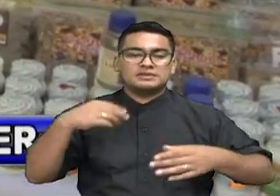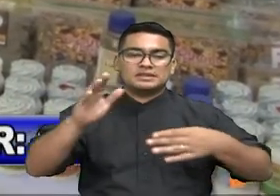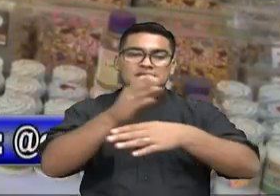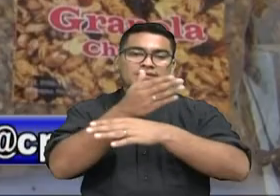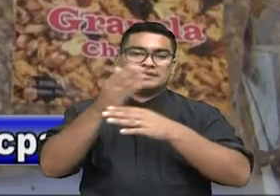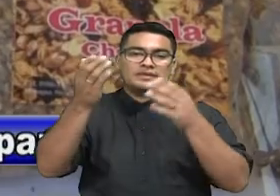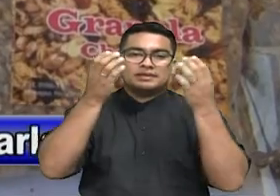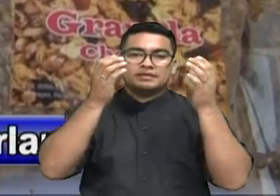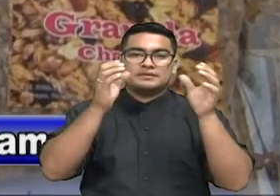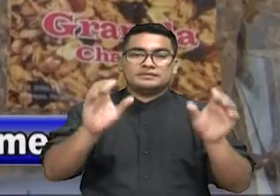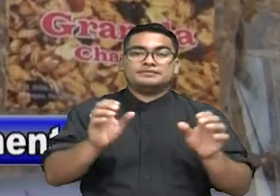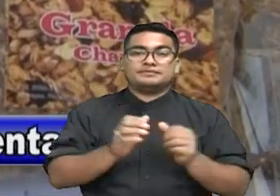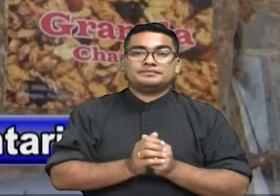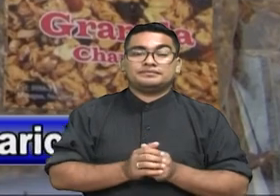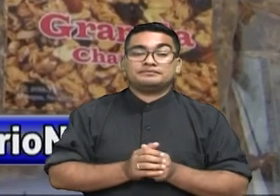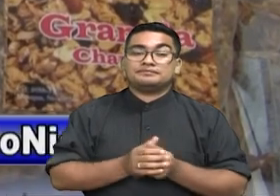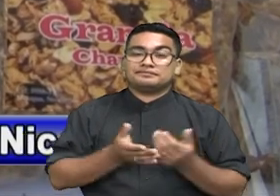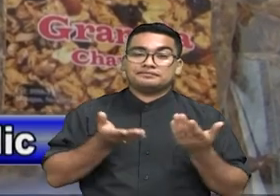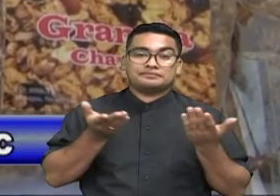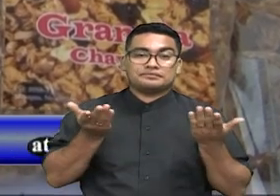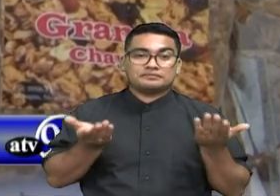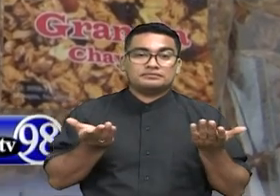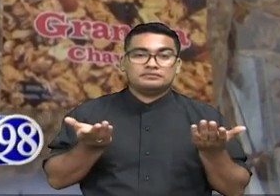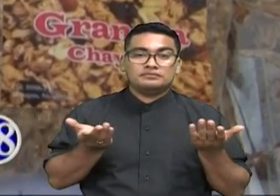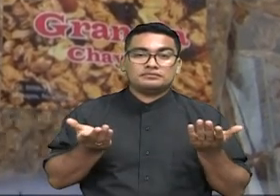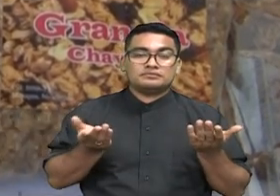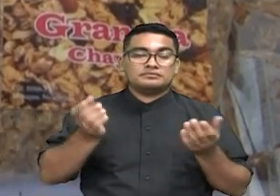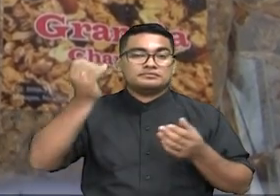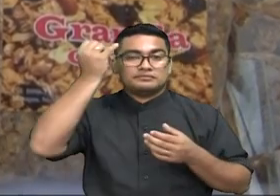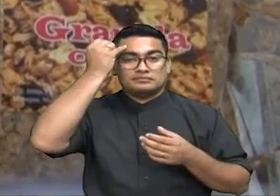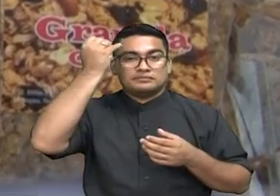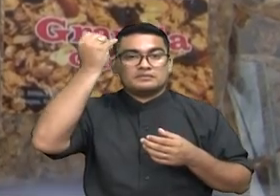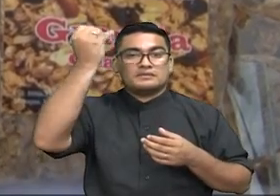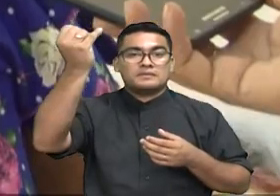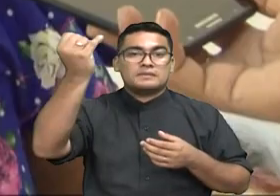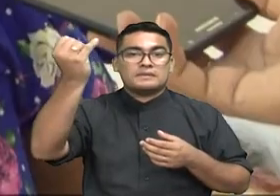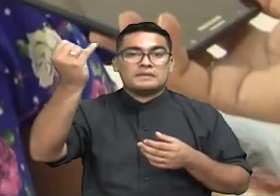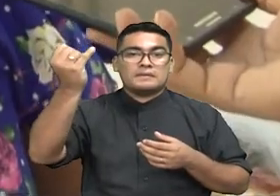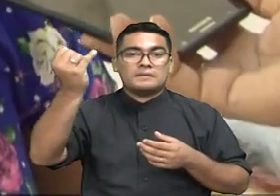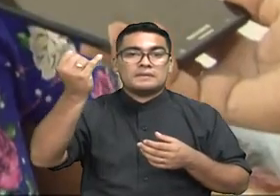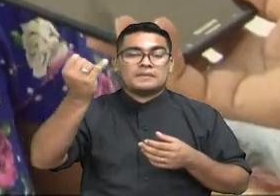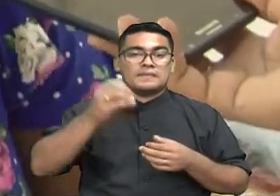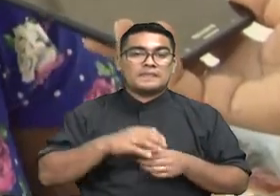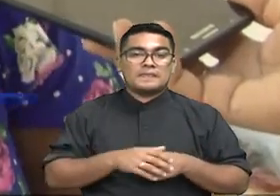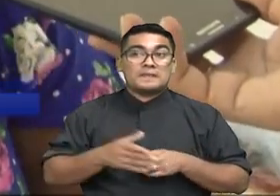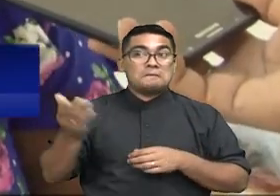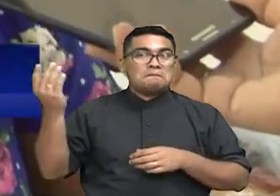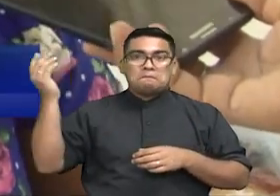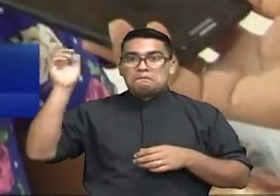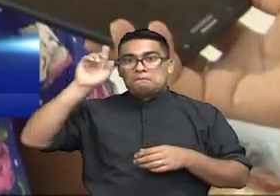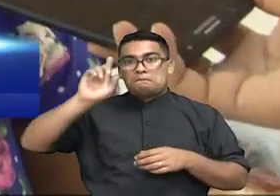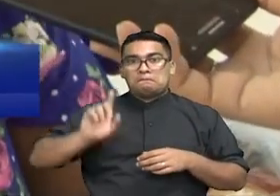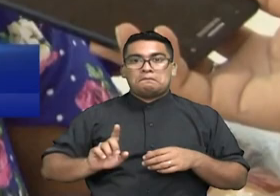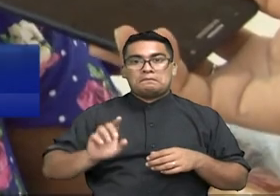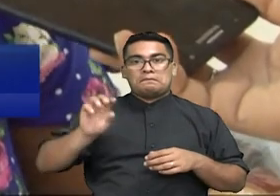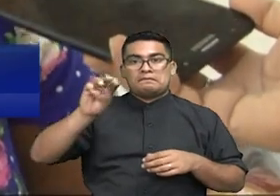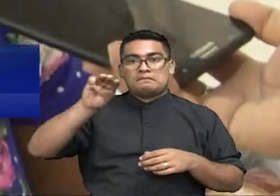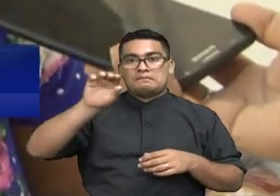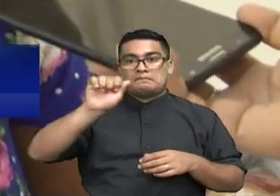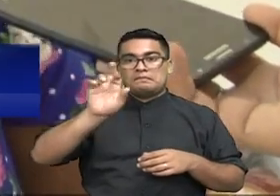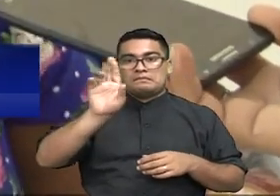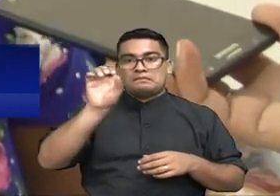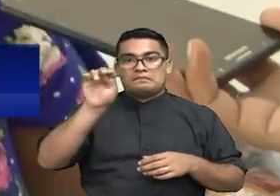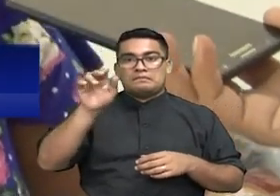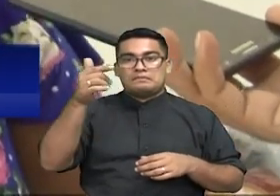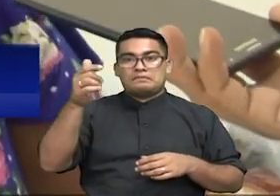cosas y de ahí pues surgió, porque nosotros no sabíamos nada. No sabíamos que ese